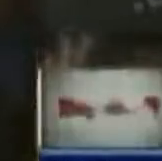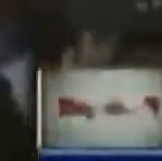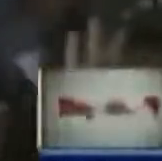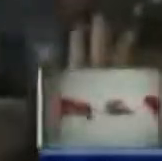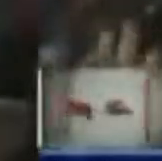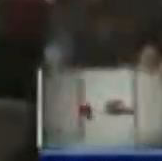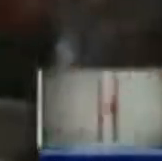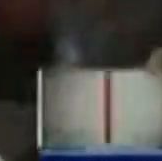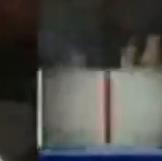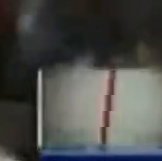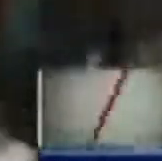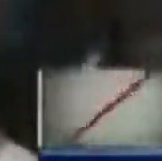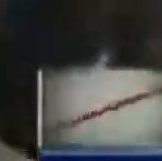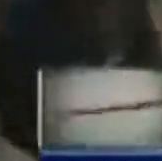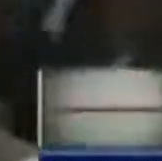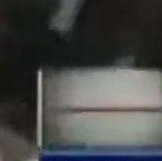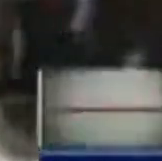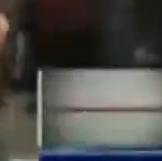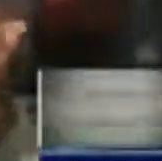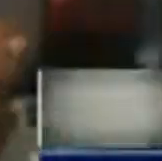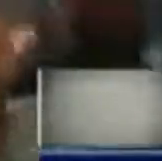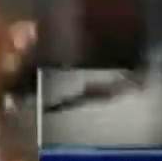de alegría